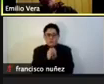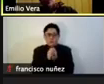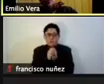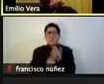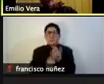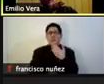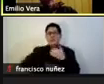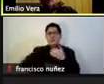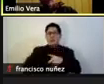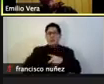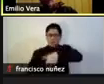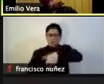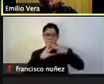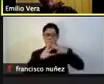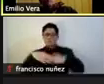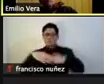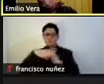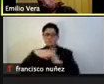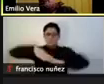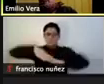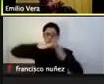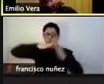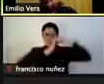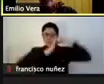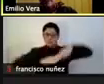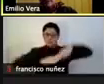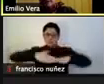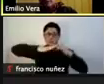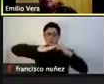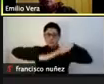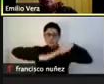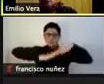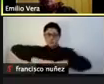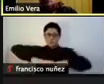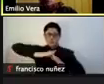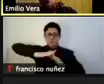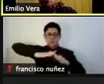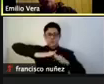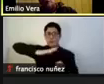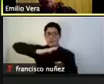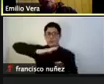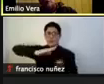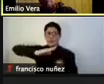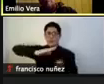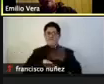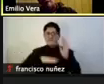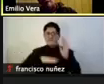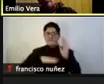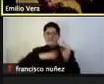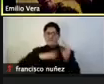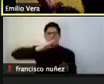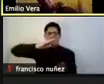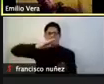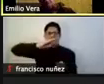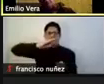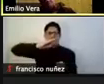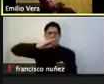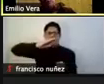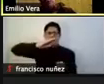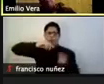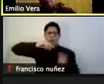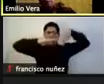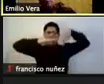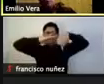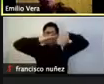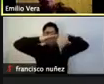puntos calientes que se llaman, ¿no es cierto?, que son es magma que viene de mucho más profundo dentro del manto